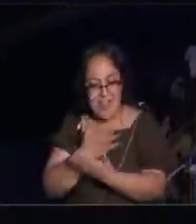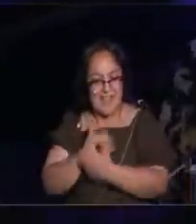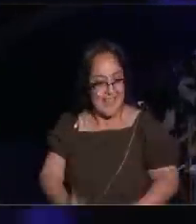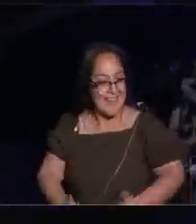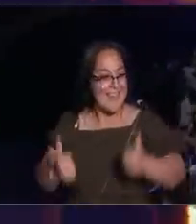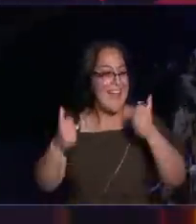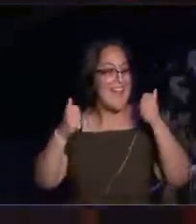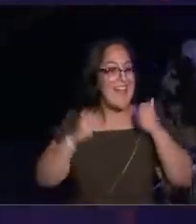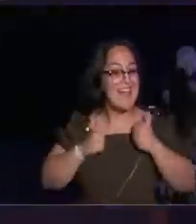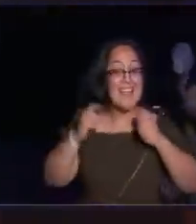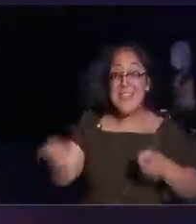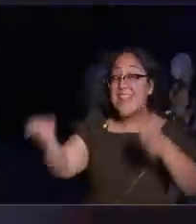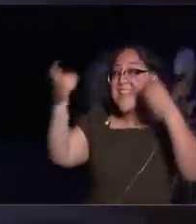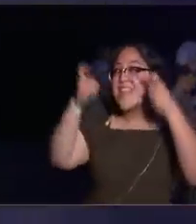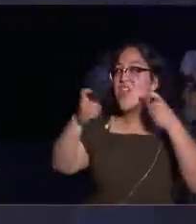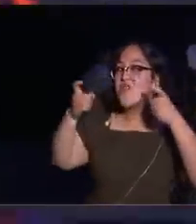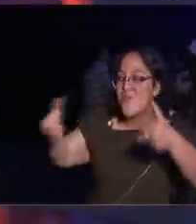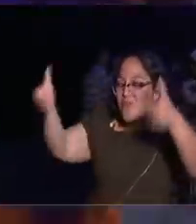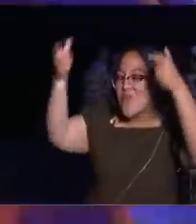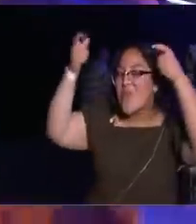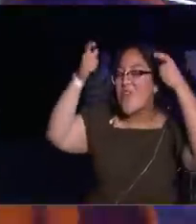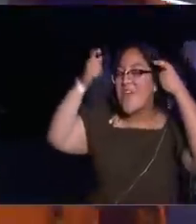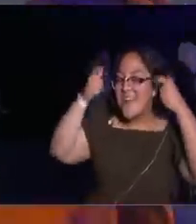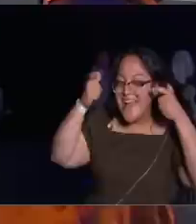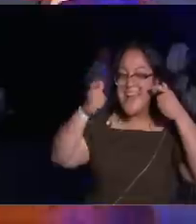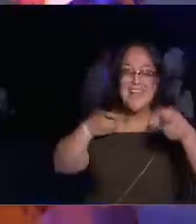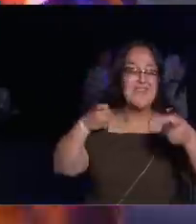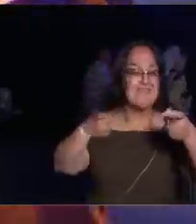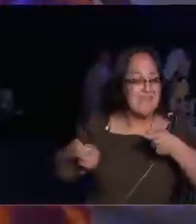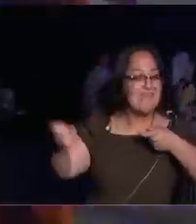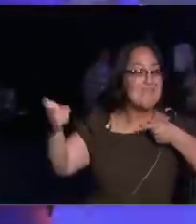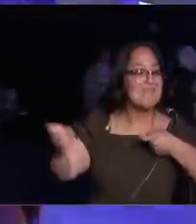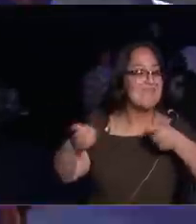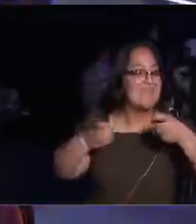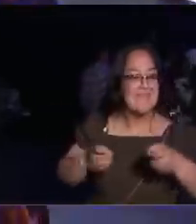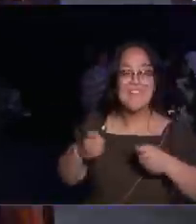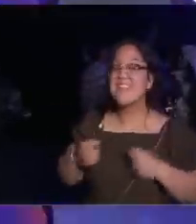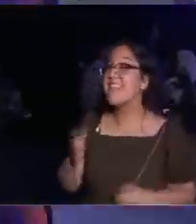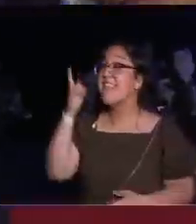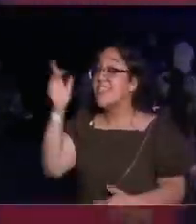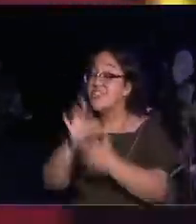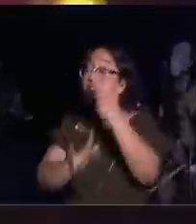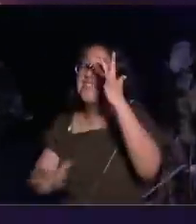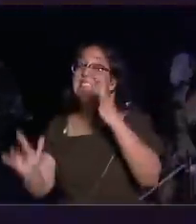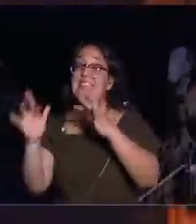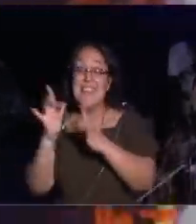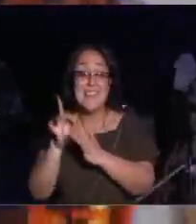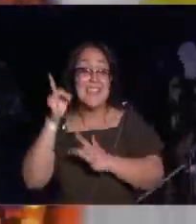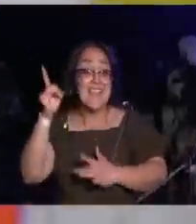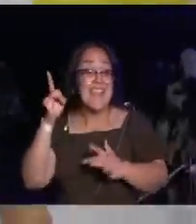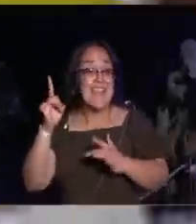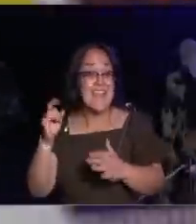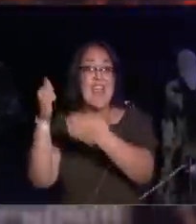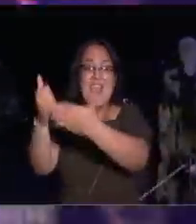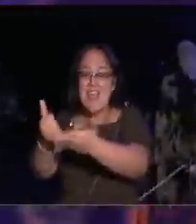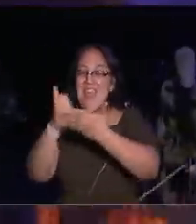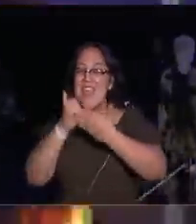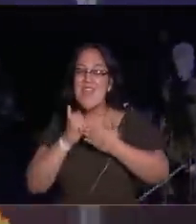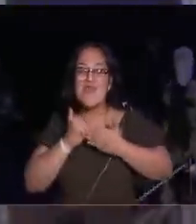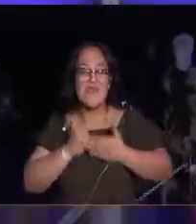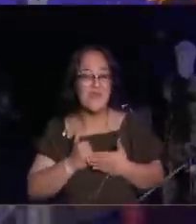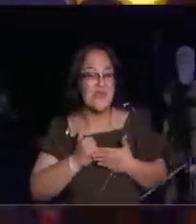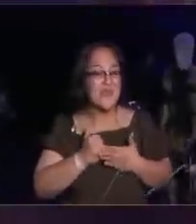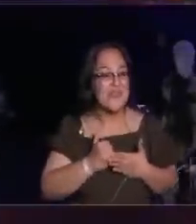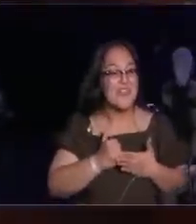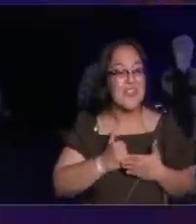anonimato, medio corona y vestido real. Así es Jehová que exalta al pequeño, por causa de